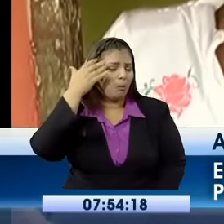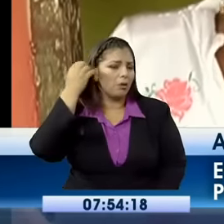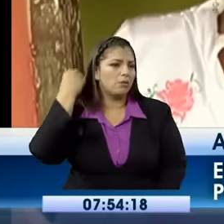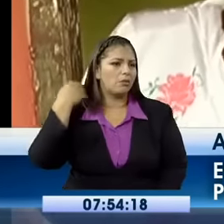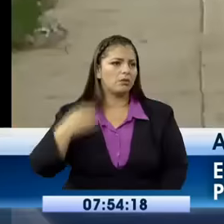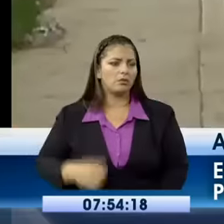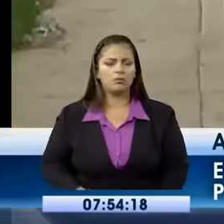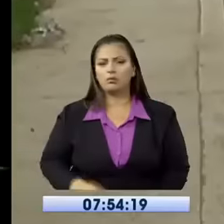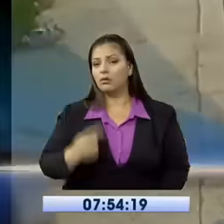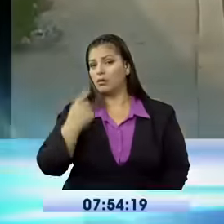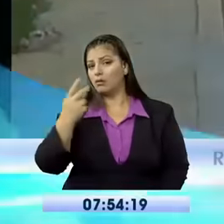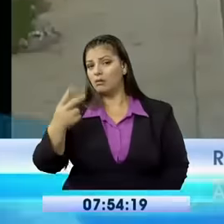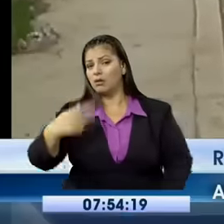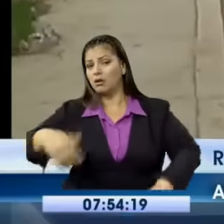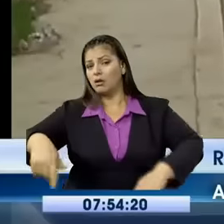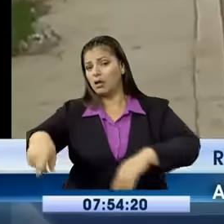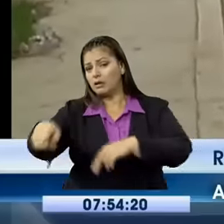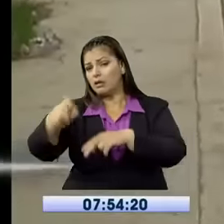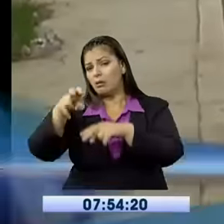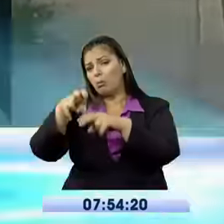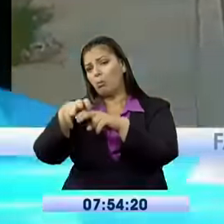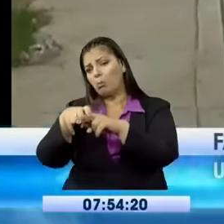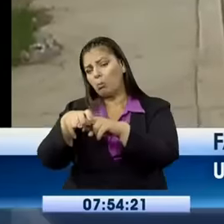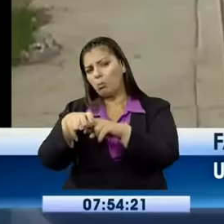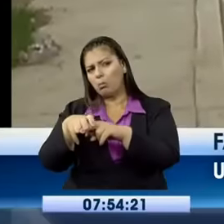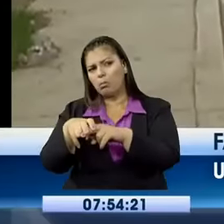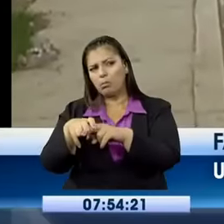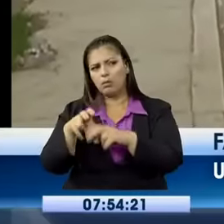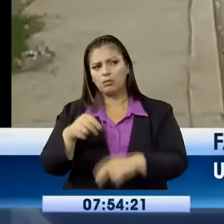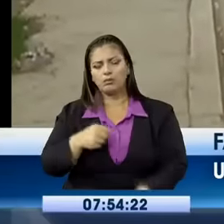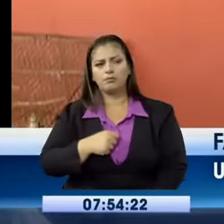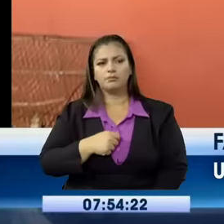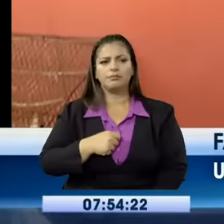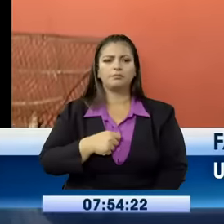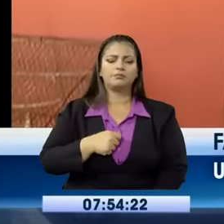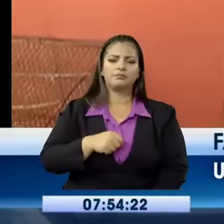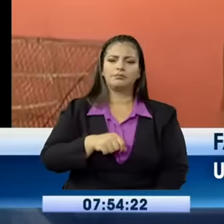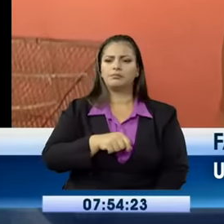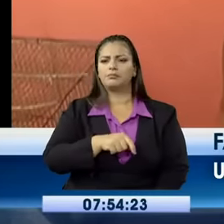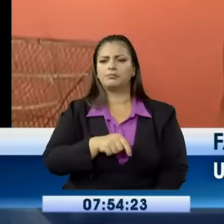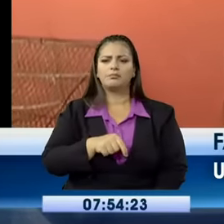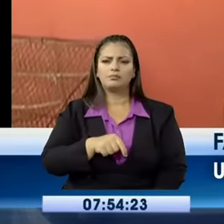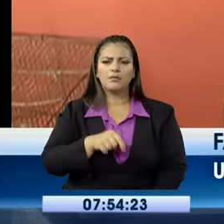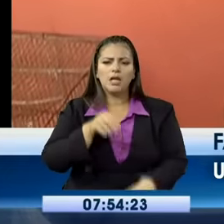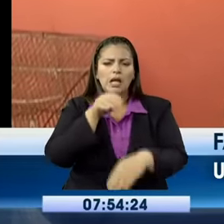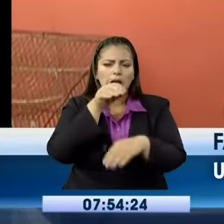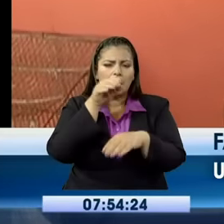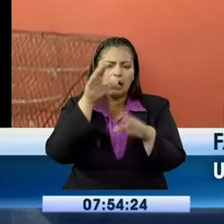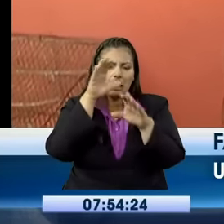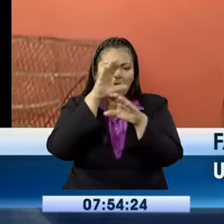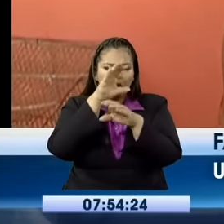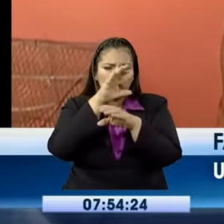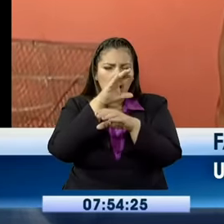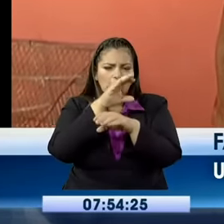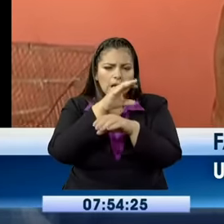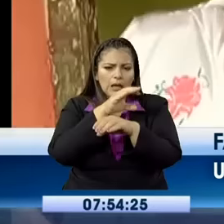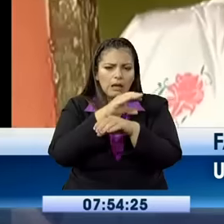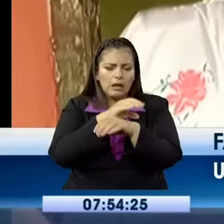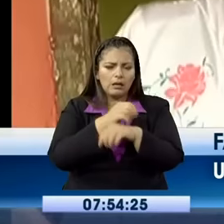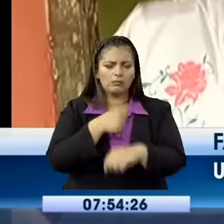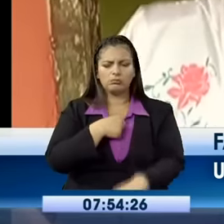sentadito y era tarde yo como a mí me gusta no me gusta tener s no me acordé de mi papá le dio No yo lo voy a